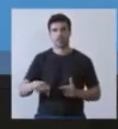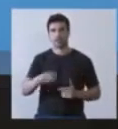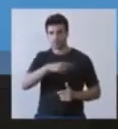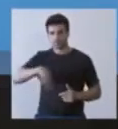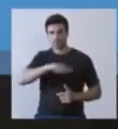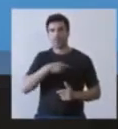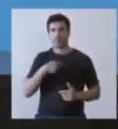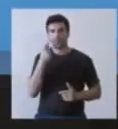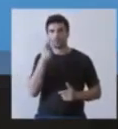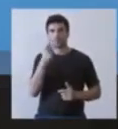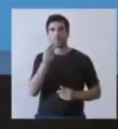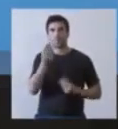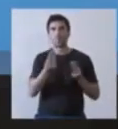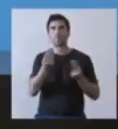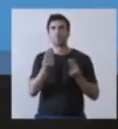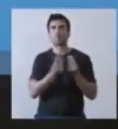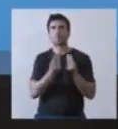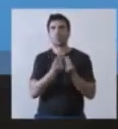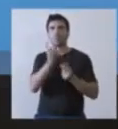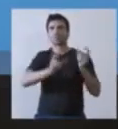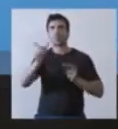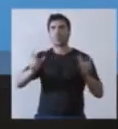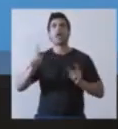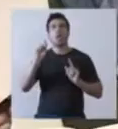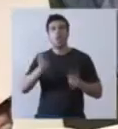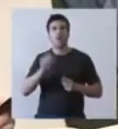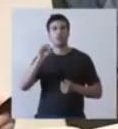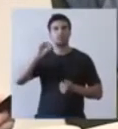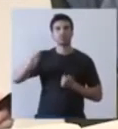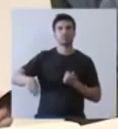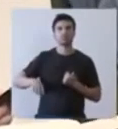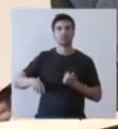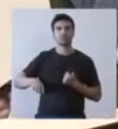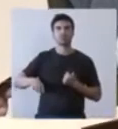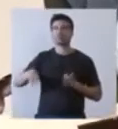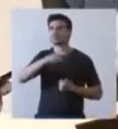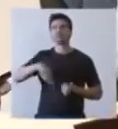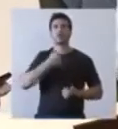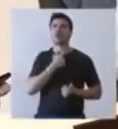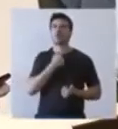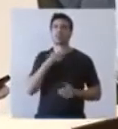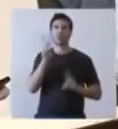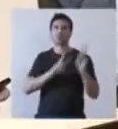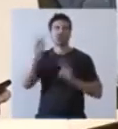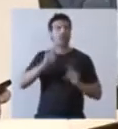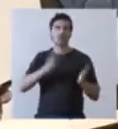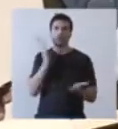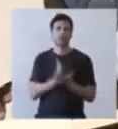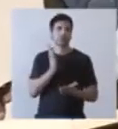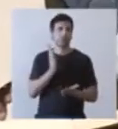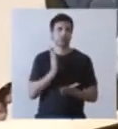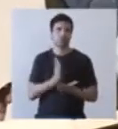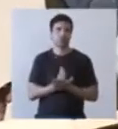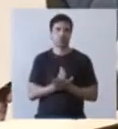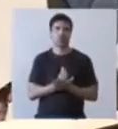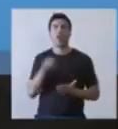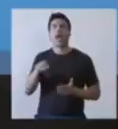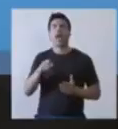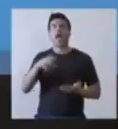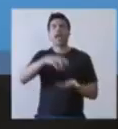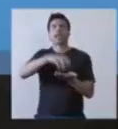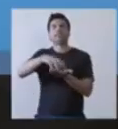mucha gente que no lo ha tomado así en los últimos días por lo tanto vamos a hacer absolutamente estrictos en el mismo sentido de la agencia nacional de seguridad vial